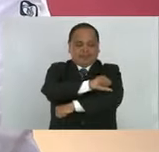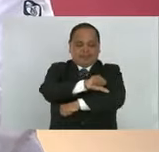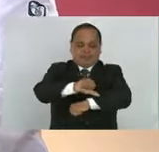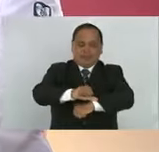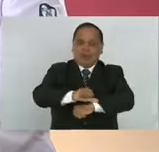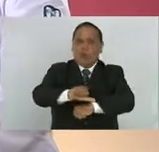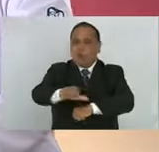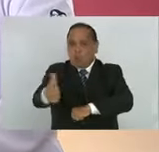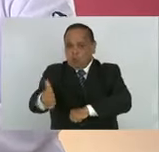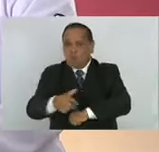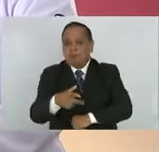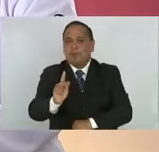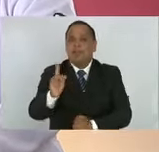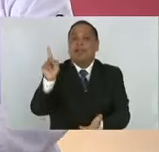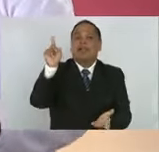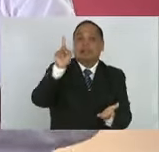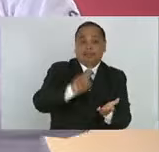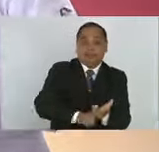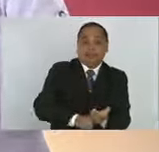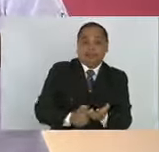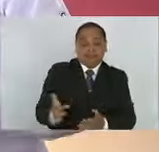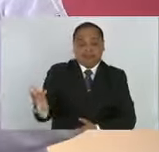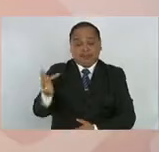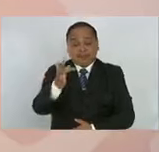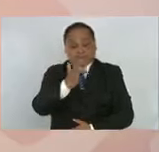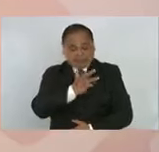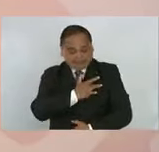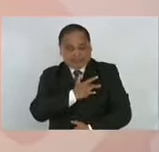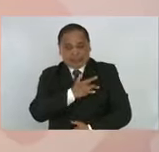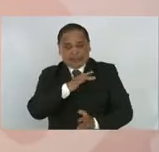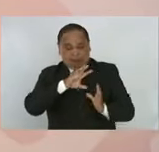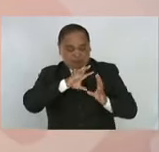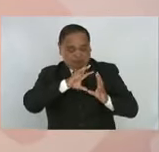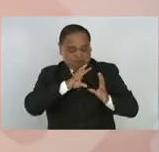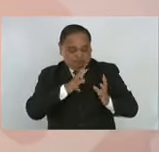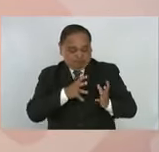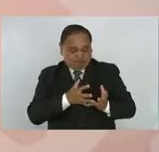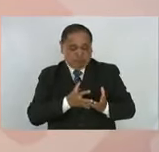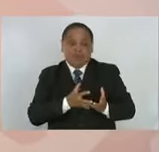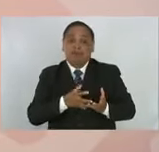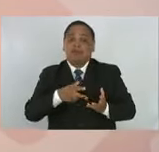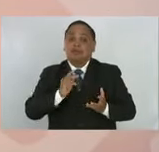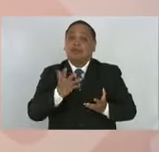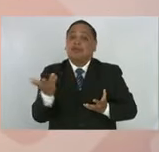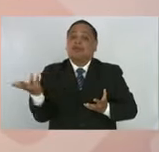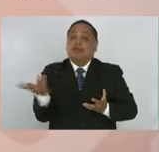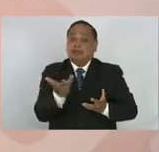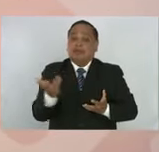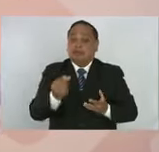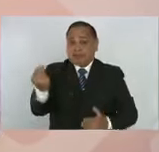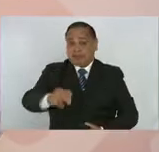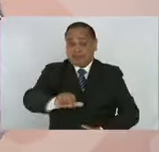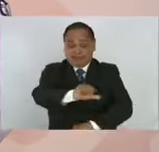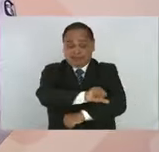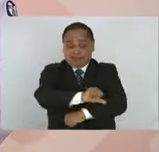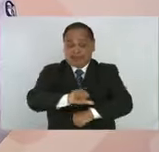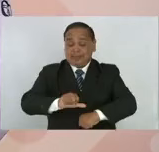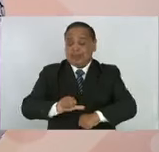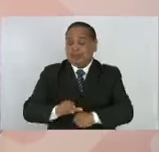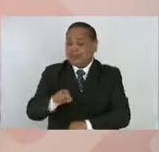con un cuerpo extraño libre dentro del pericardio, es decir, la bolsa que recubre el corazón, que demandó una exigencia enorme de